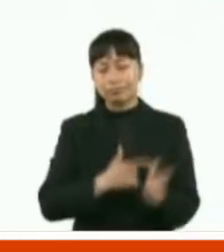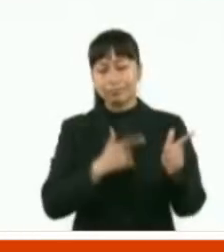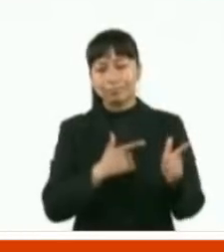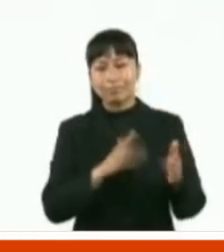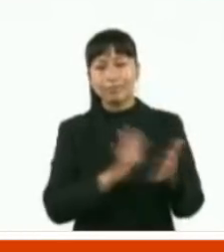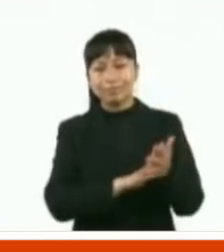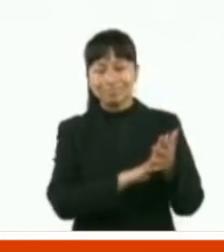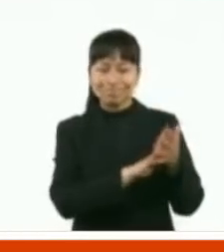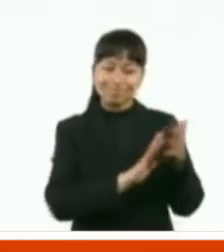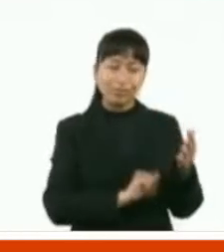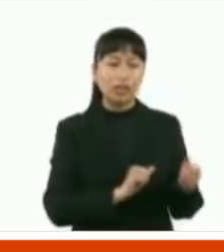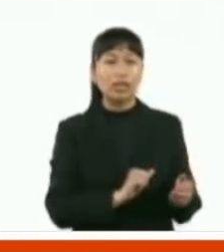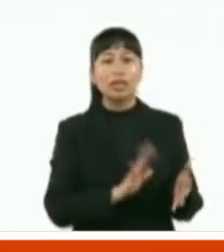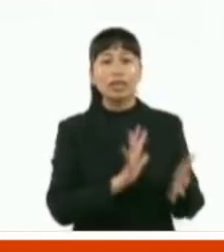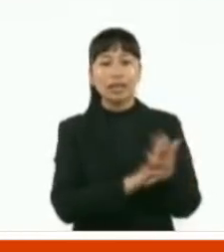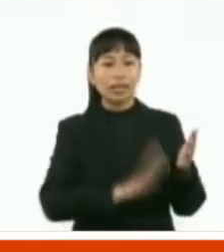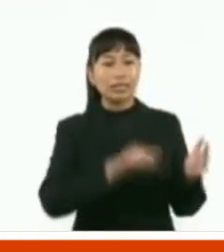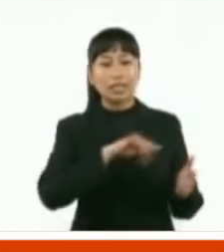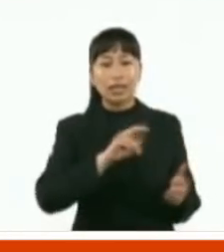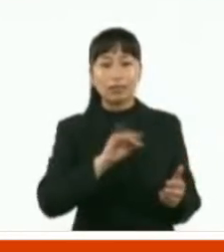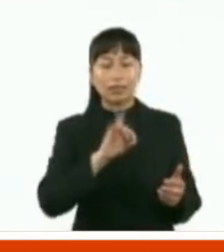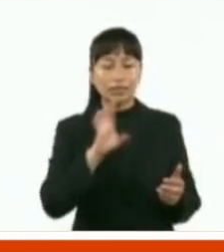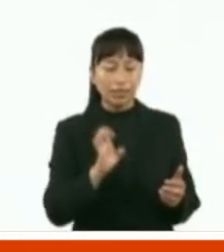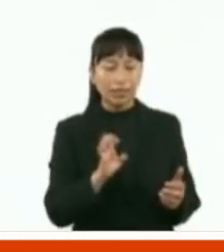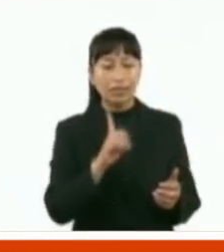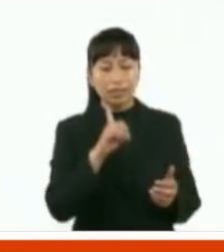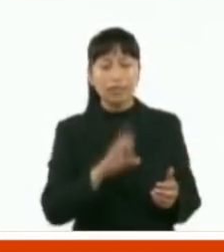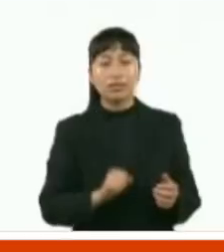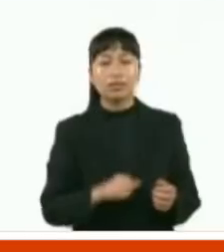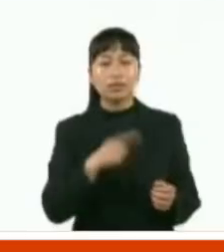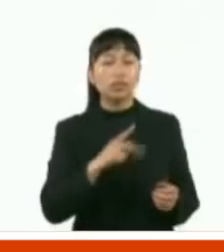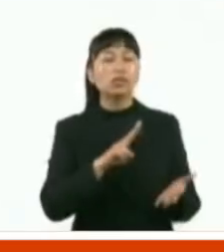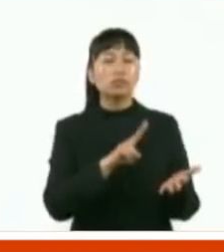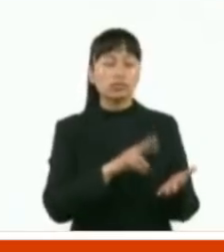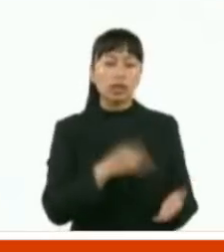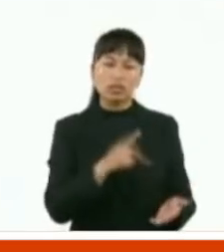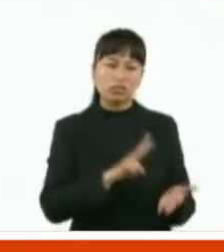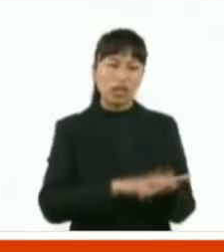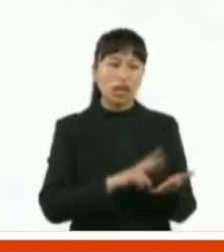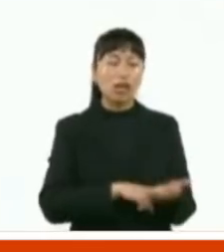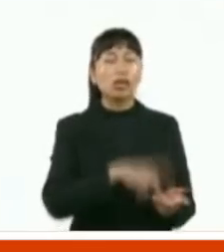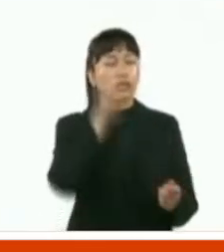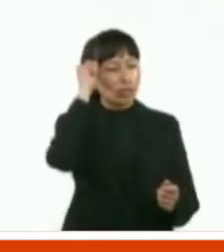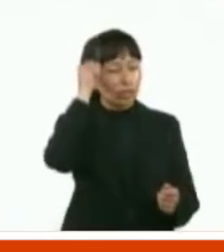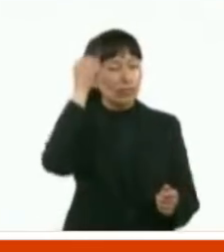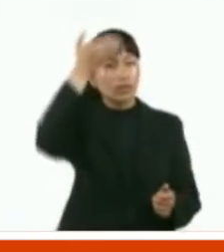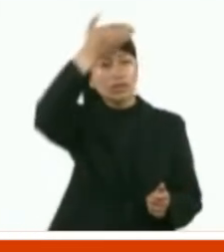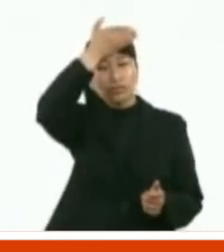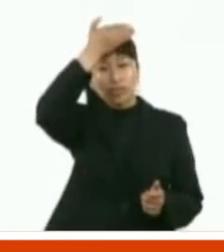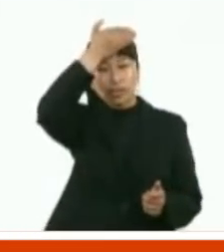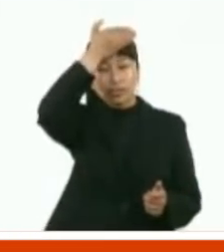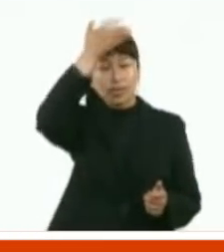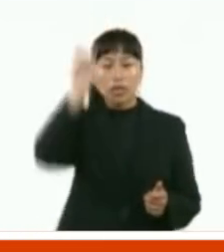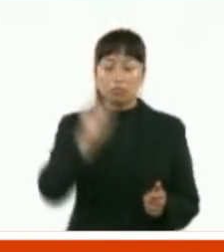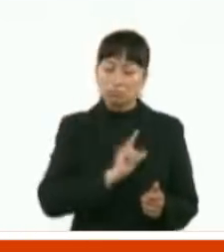Prisionera del régimen de Díaz en la cárcel de la Merced, su vocación de servicio le llevó a aprender enfermería,